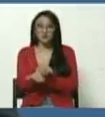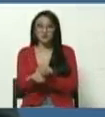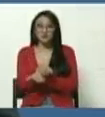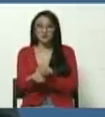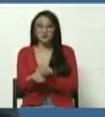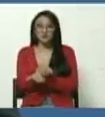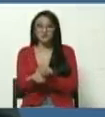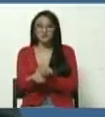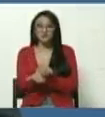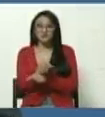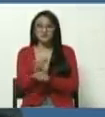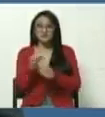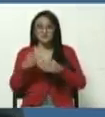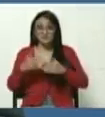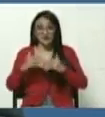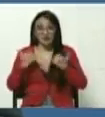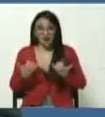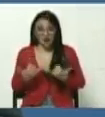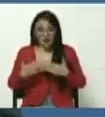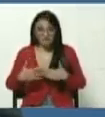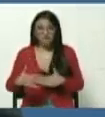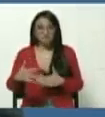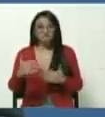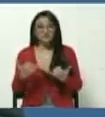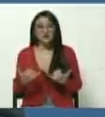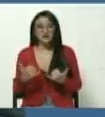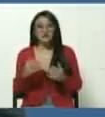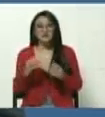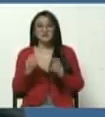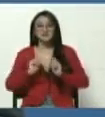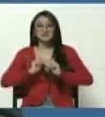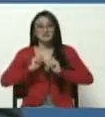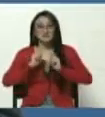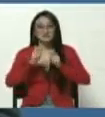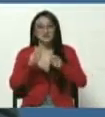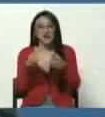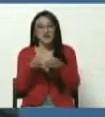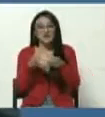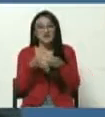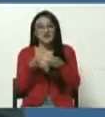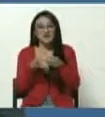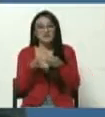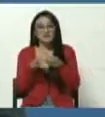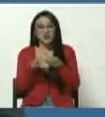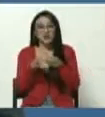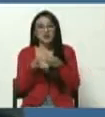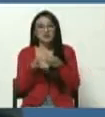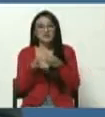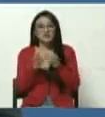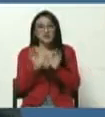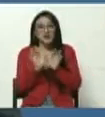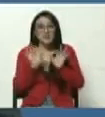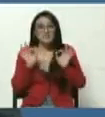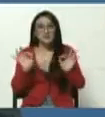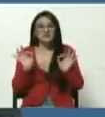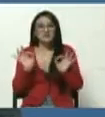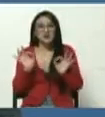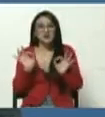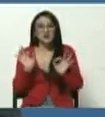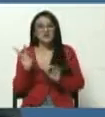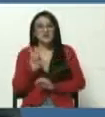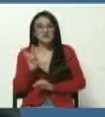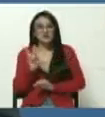que a partir de ahora dediquemos un equipo de especialistas